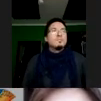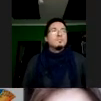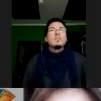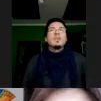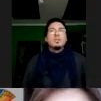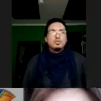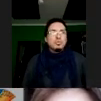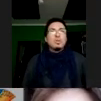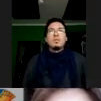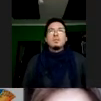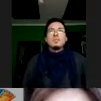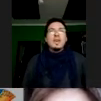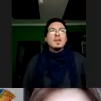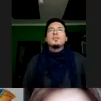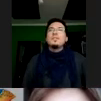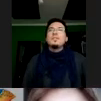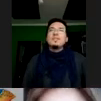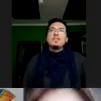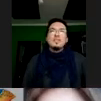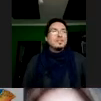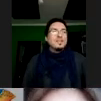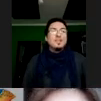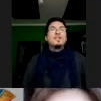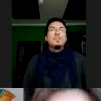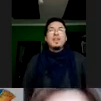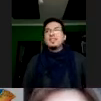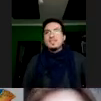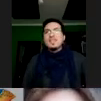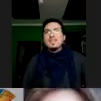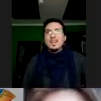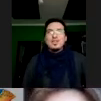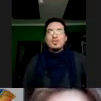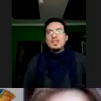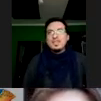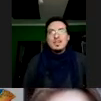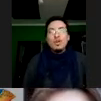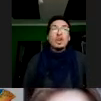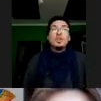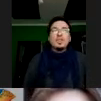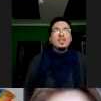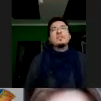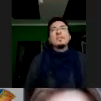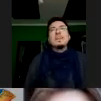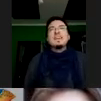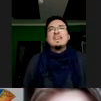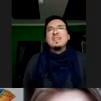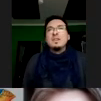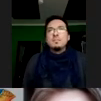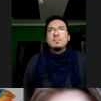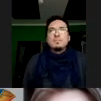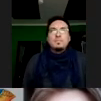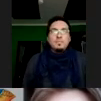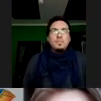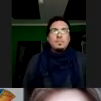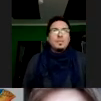claro. súper duper. Eso, bien, chiquillos. No es tan difícil poner en el chat que está claro que entendieron o que no entendieron. Así que